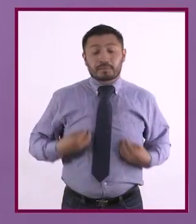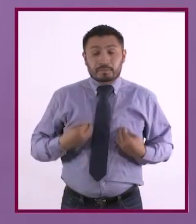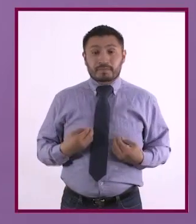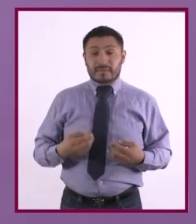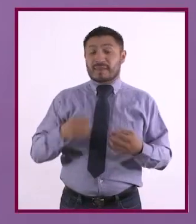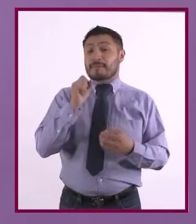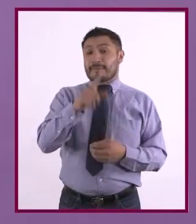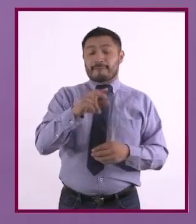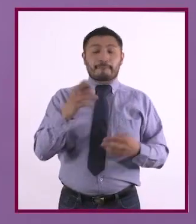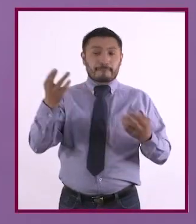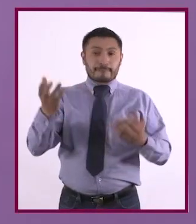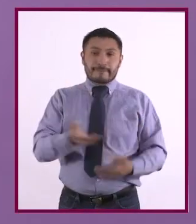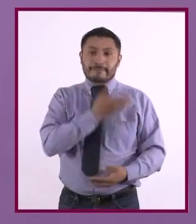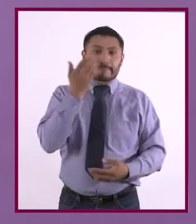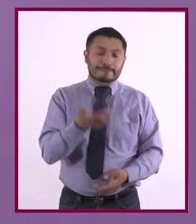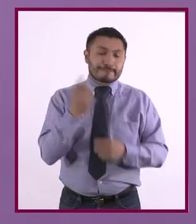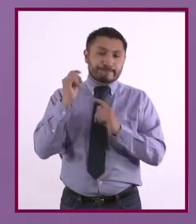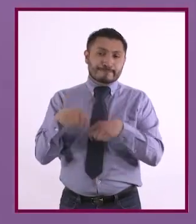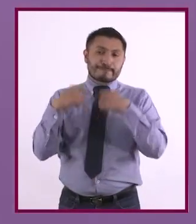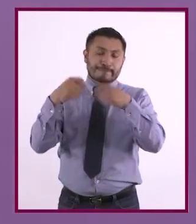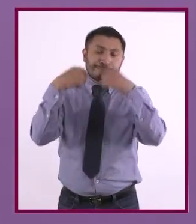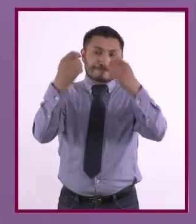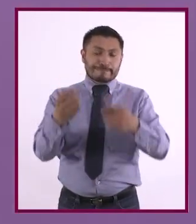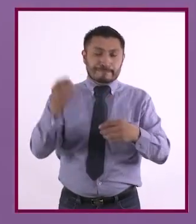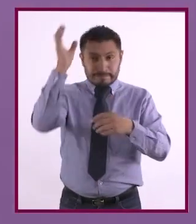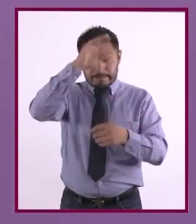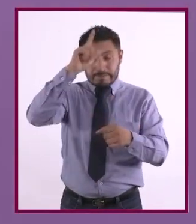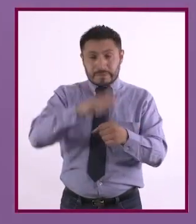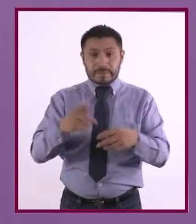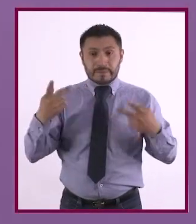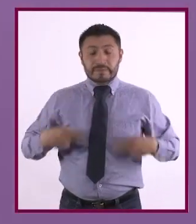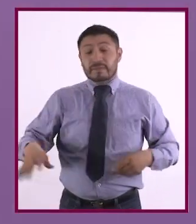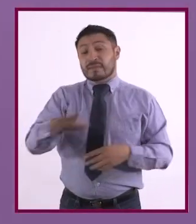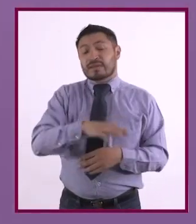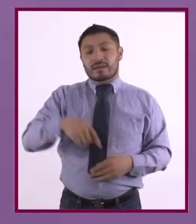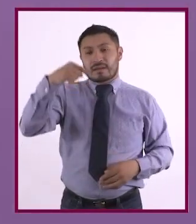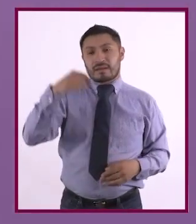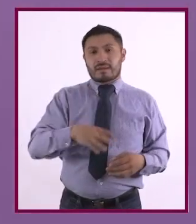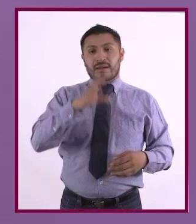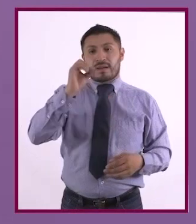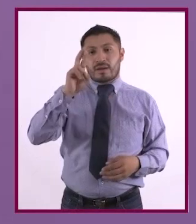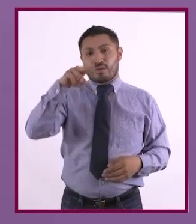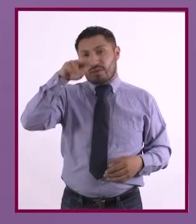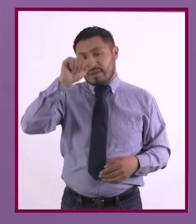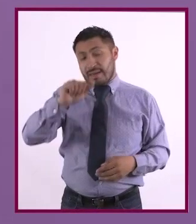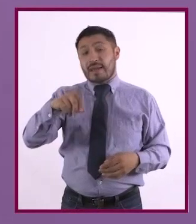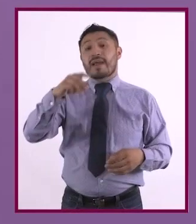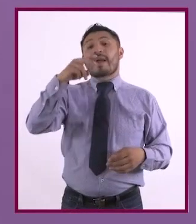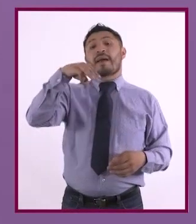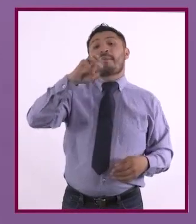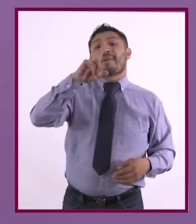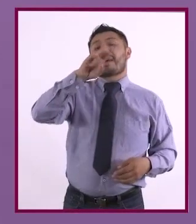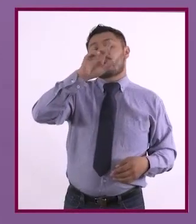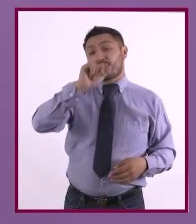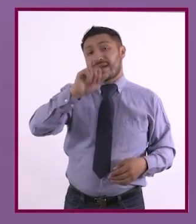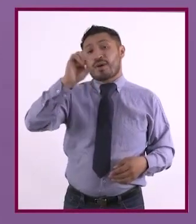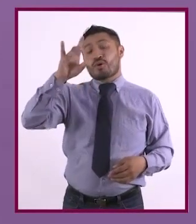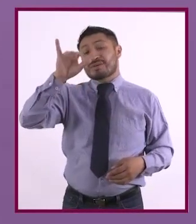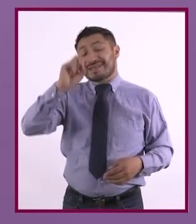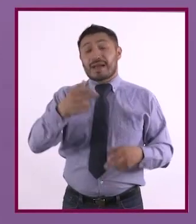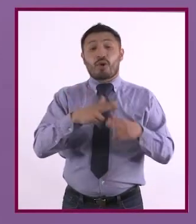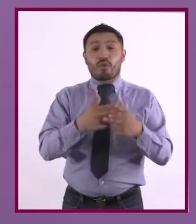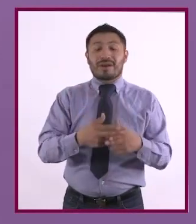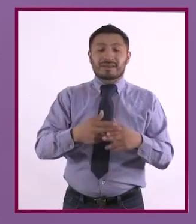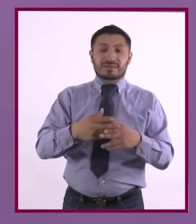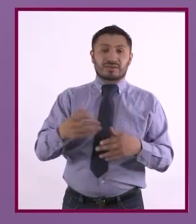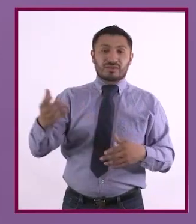las tradiciones y cultura de la población. En México se realizan trasplantes de córnea, médula ósea, hueso, válvulas